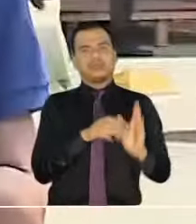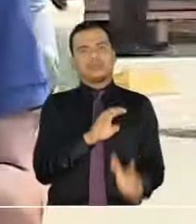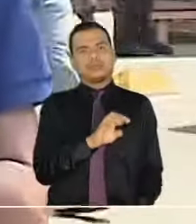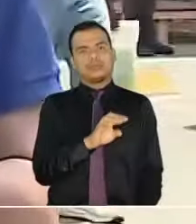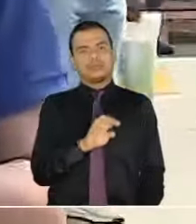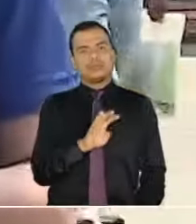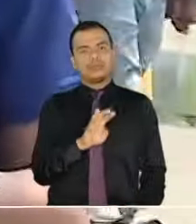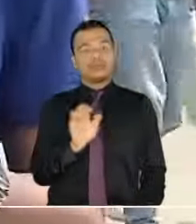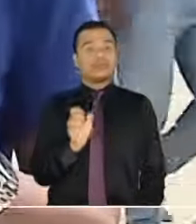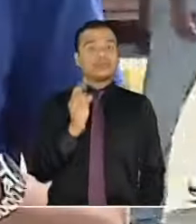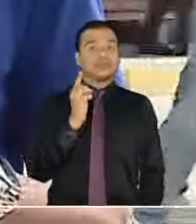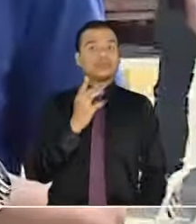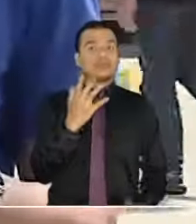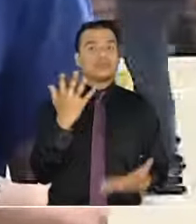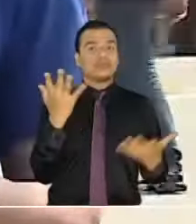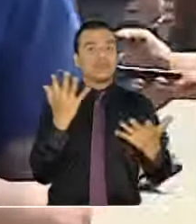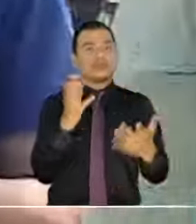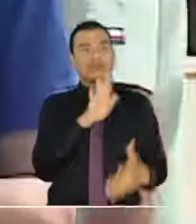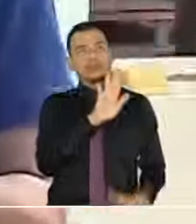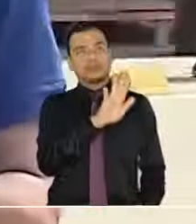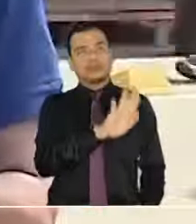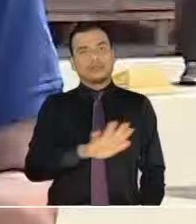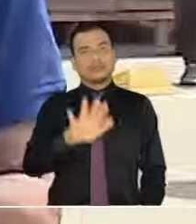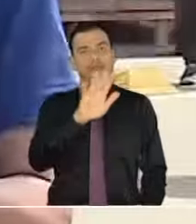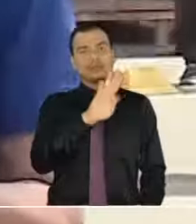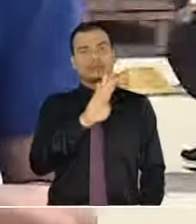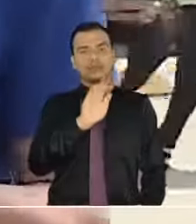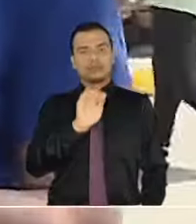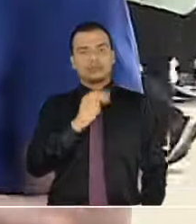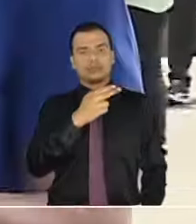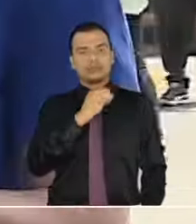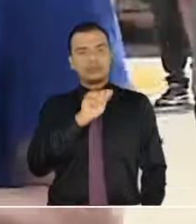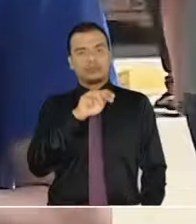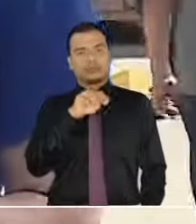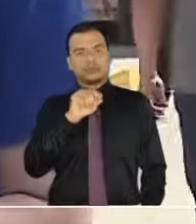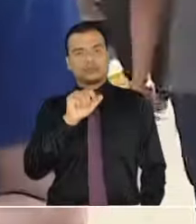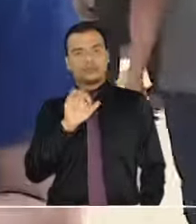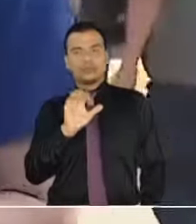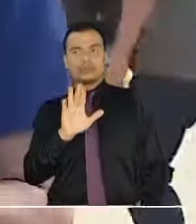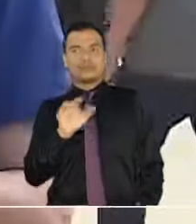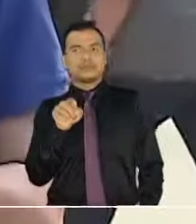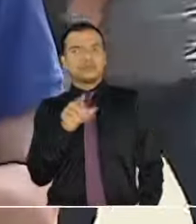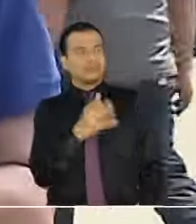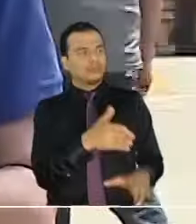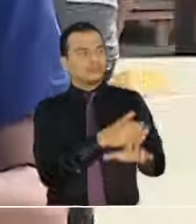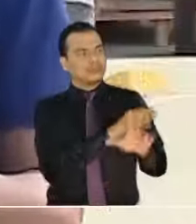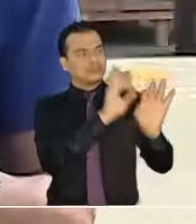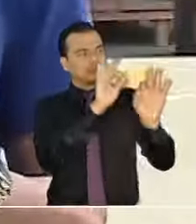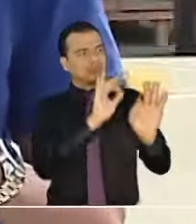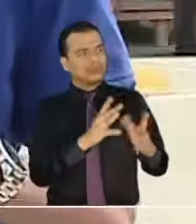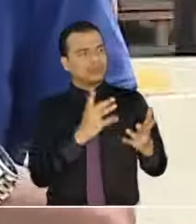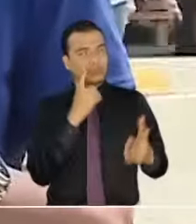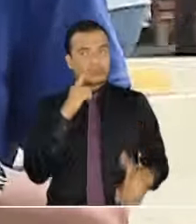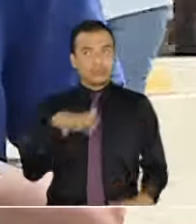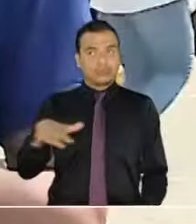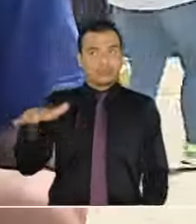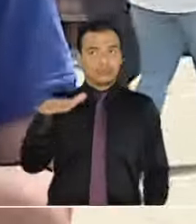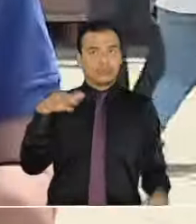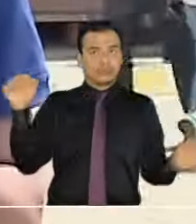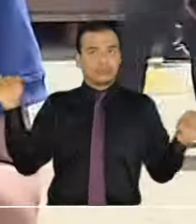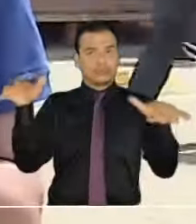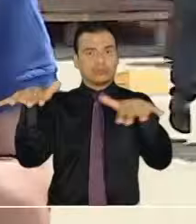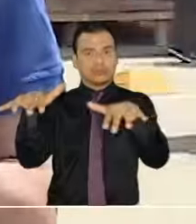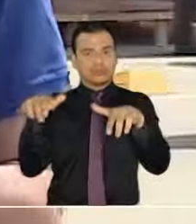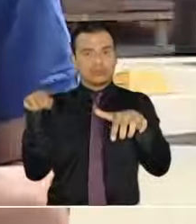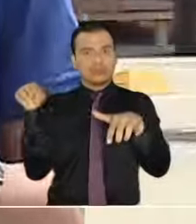es que mire, ya a 4 días de comenzar la COP16, el Centro de Eventos Valle del Pacífico, Camila, allá es la zona azul, allá llegan los delegados de todos los países, los